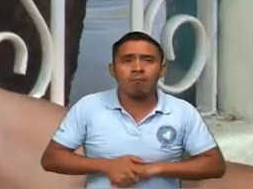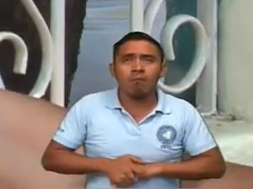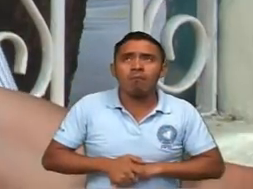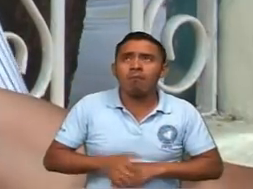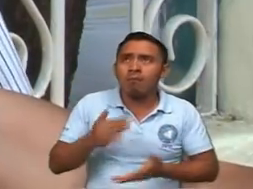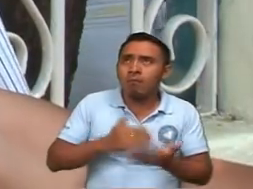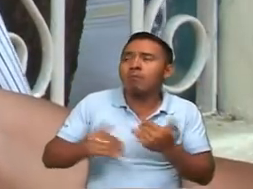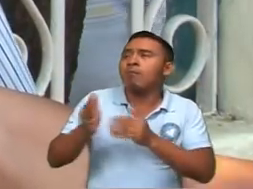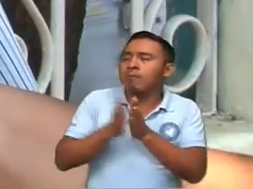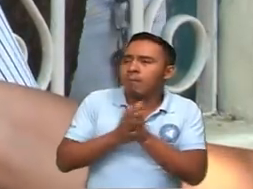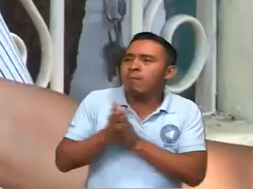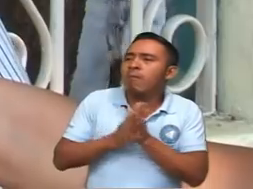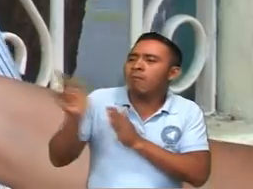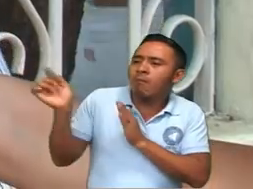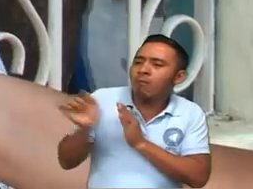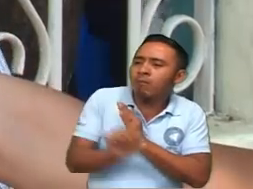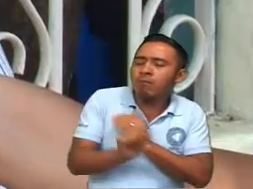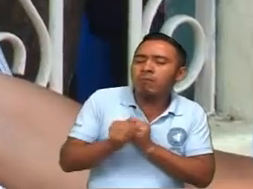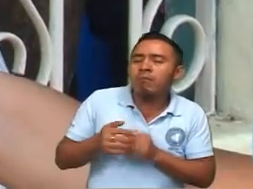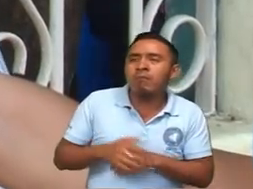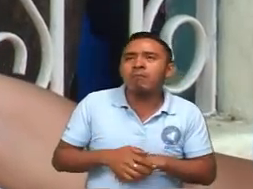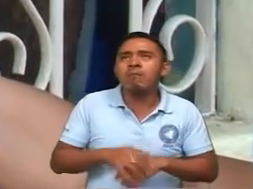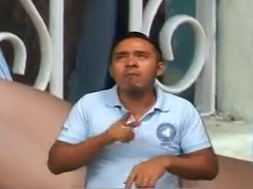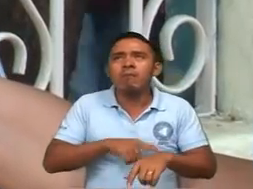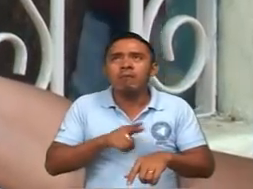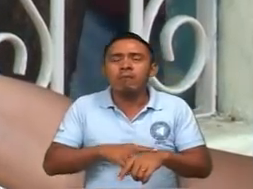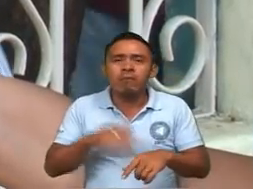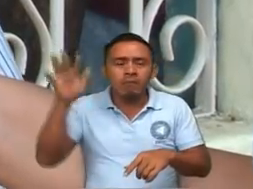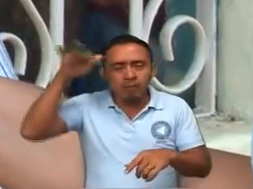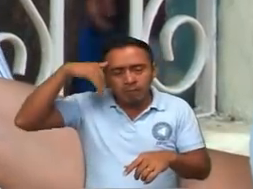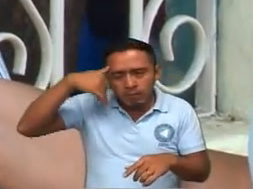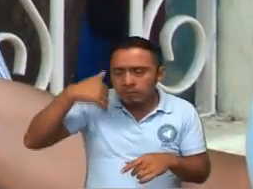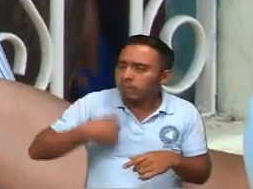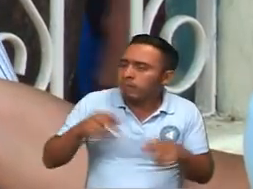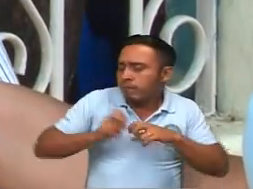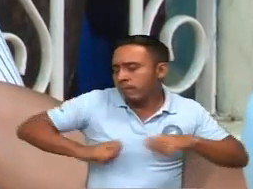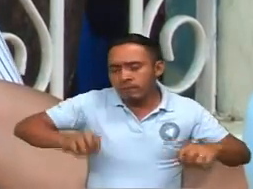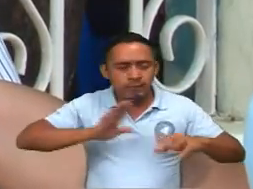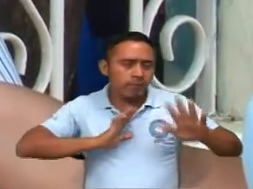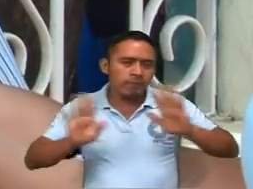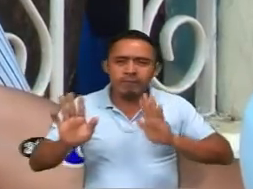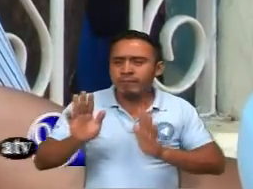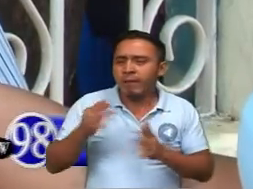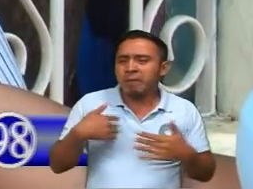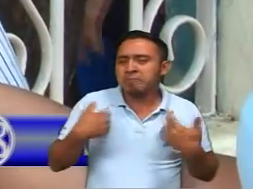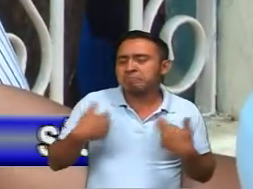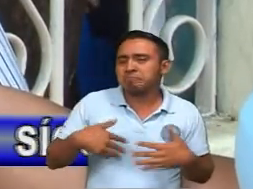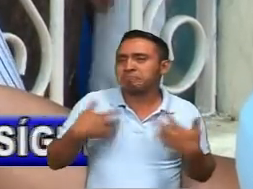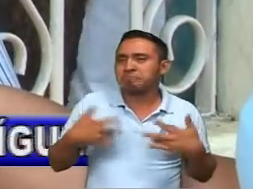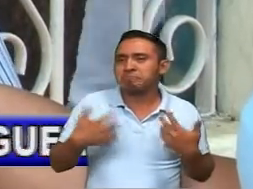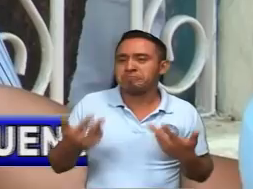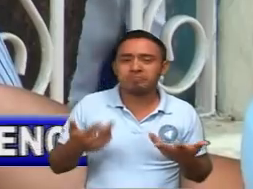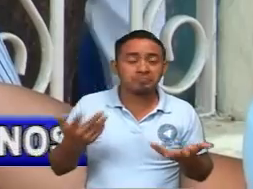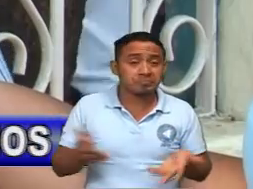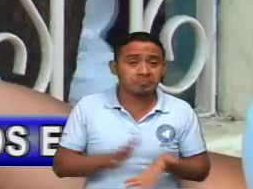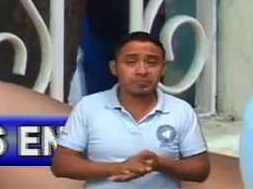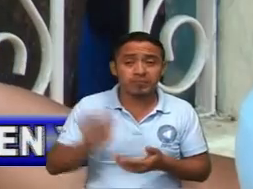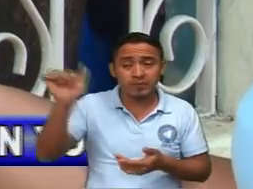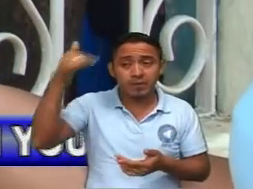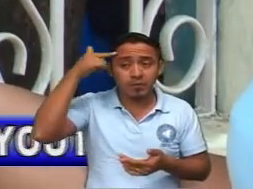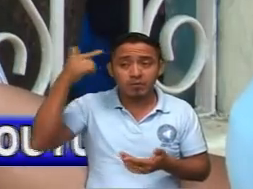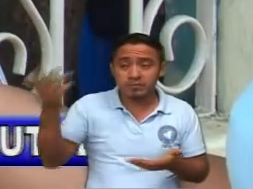venimos a recrearnos en los momentos tristes, aquí la venimos a pasar alegre. Esa es la idea del